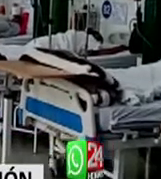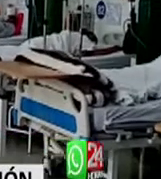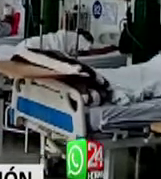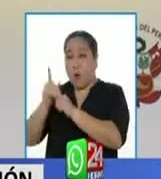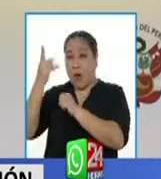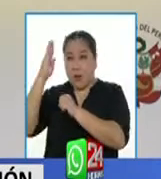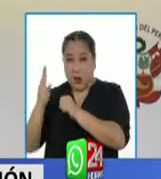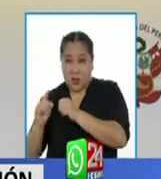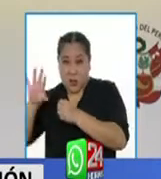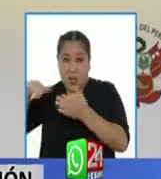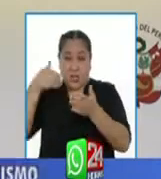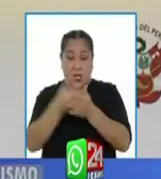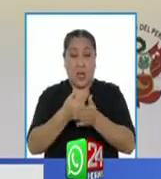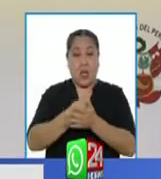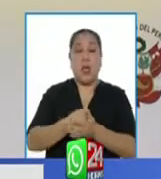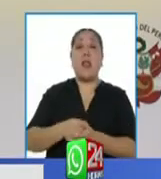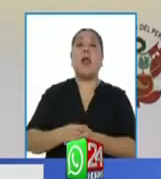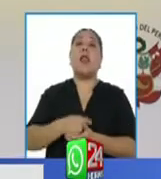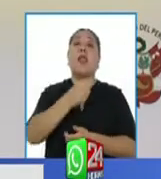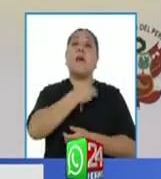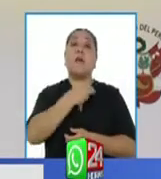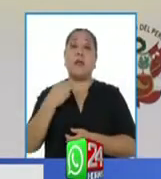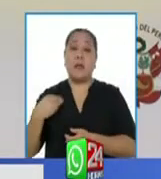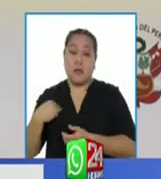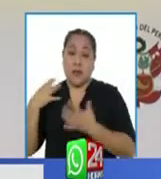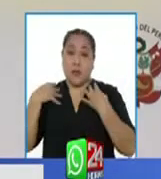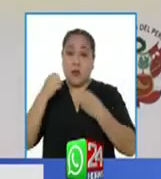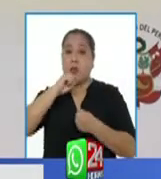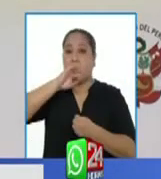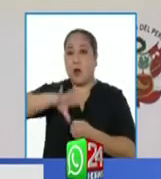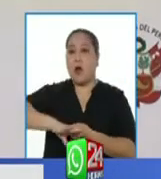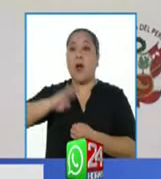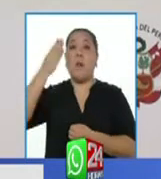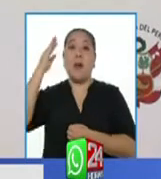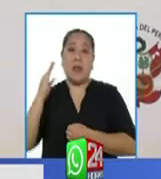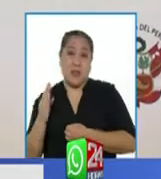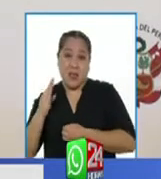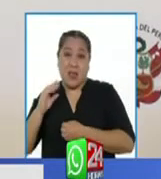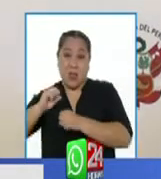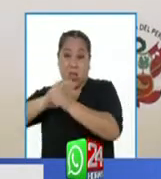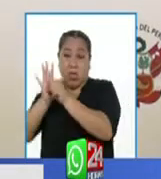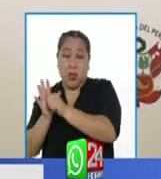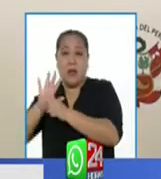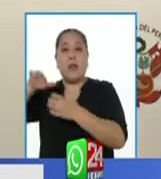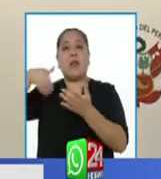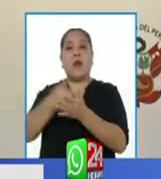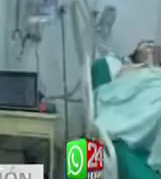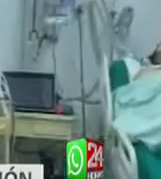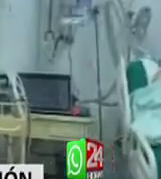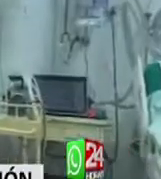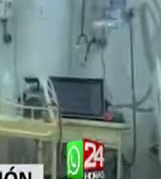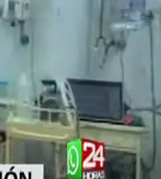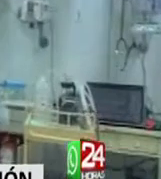ubiquen. Esta nueva variante brasilera se encuentra ya en las regiones de Lima, de Huánuco y de Loreto,